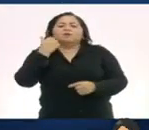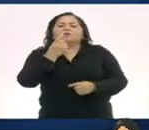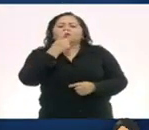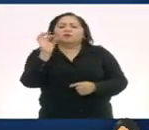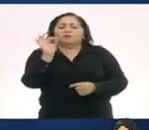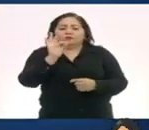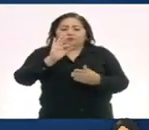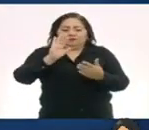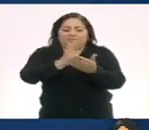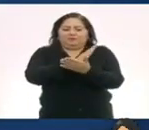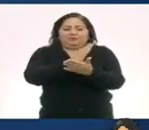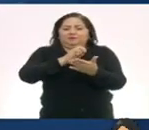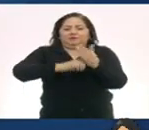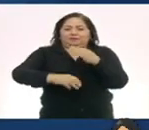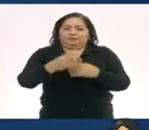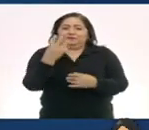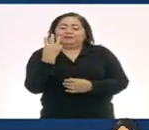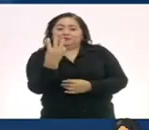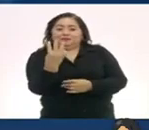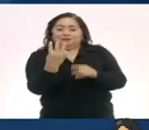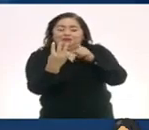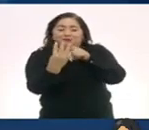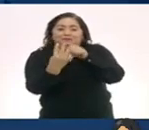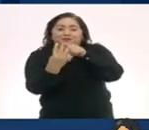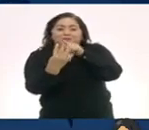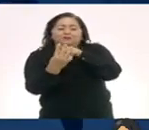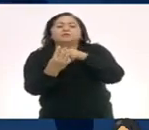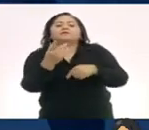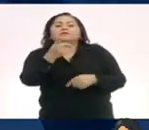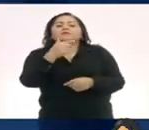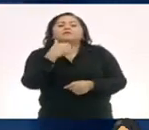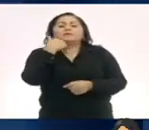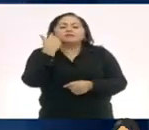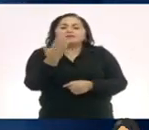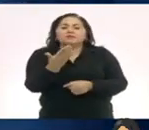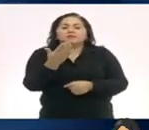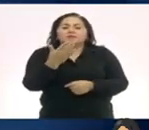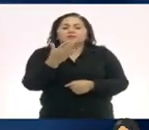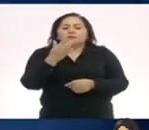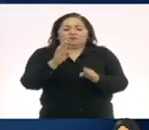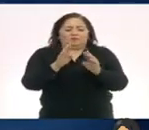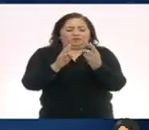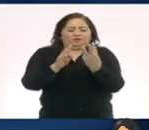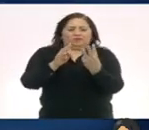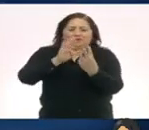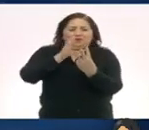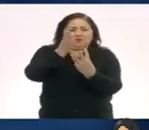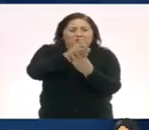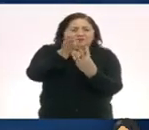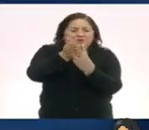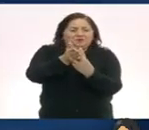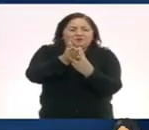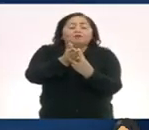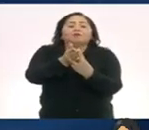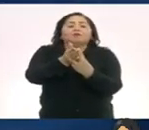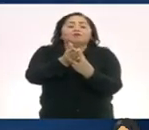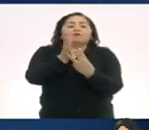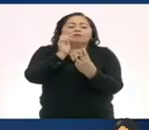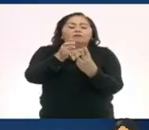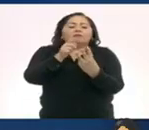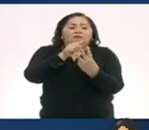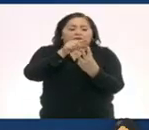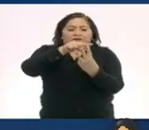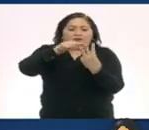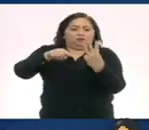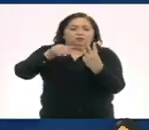si dividimos la barra, por ejemplo, en tres partes y queremos hacer la referencia a esas tres partes, pues entonces